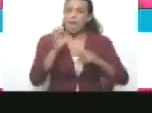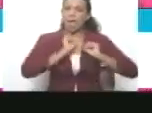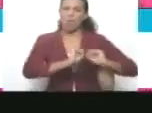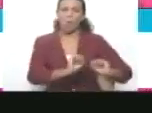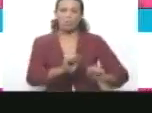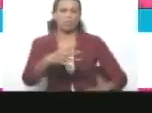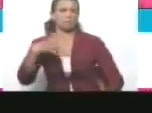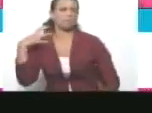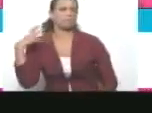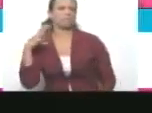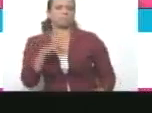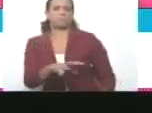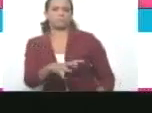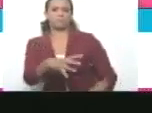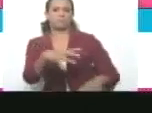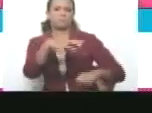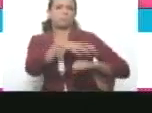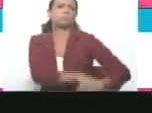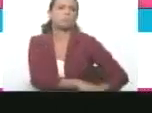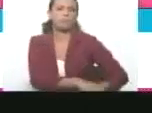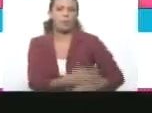anticolonialista, antiimperialista,